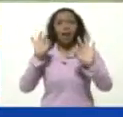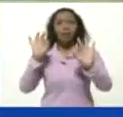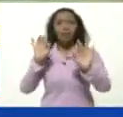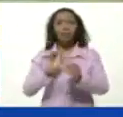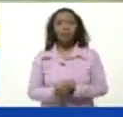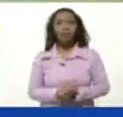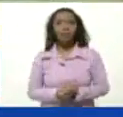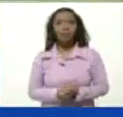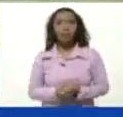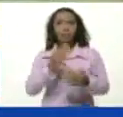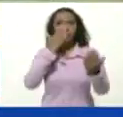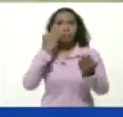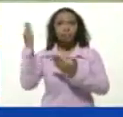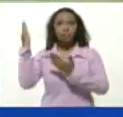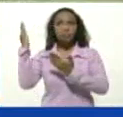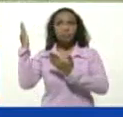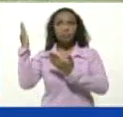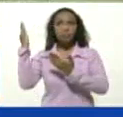Adelante, presidente.